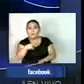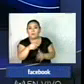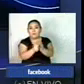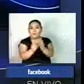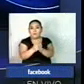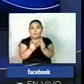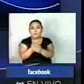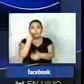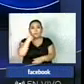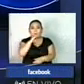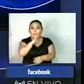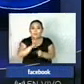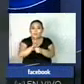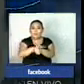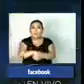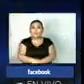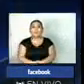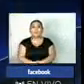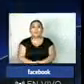-19